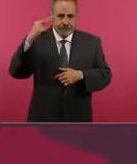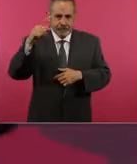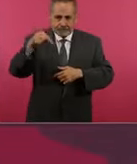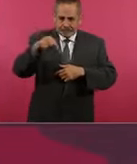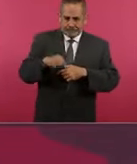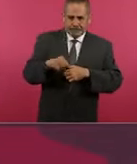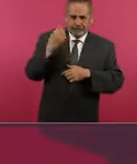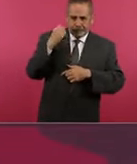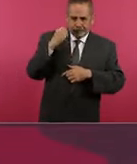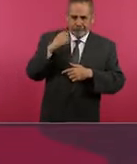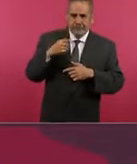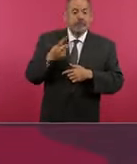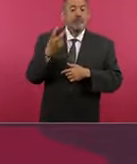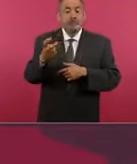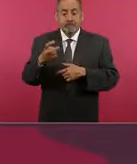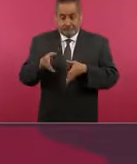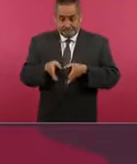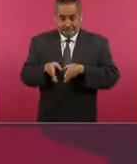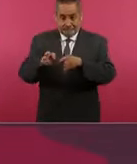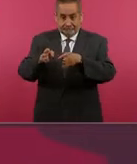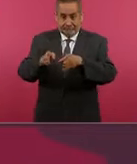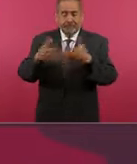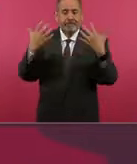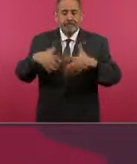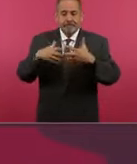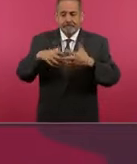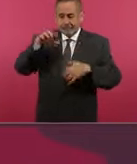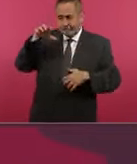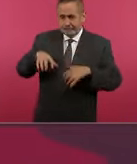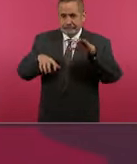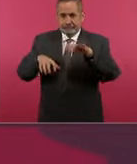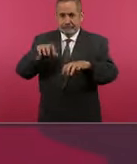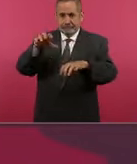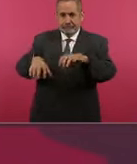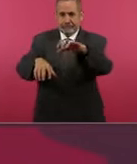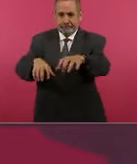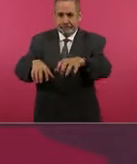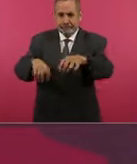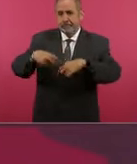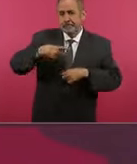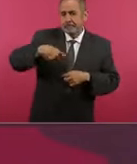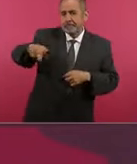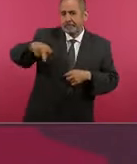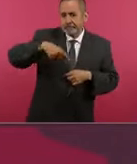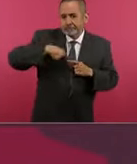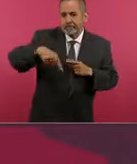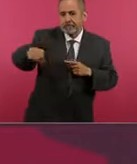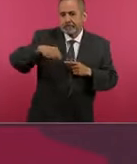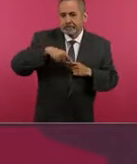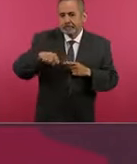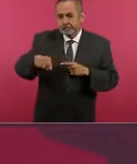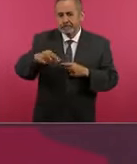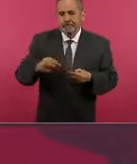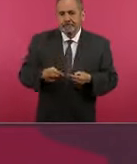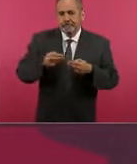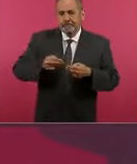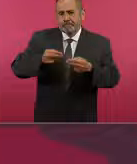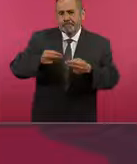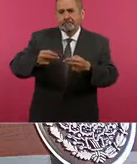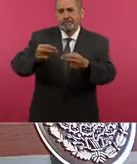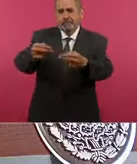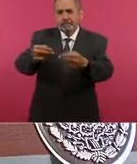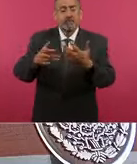Y por eso los parques industriales, con el propósito de que se puedan establecer